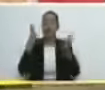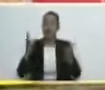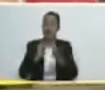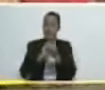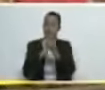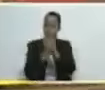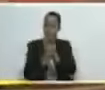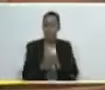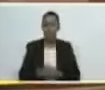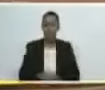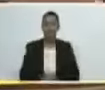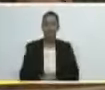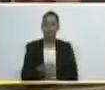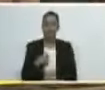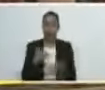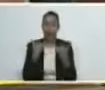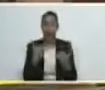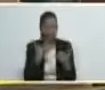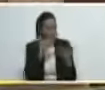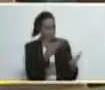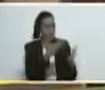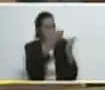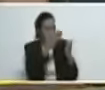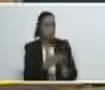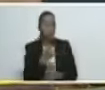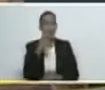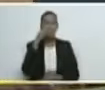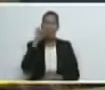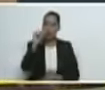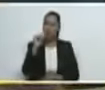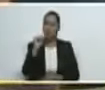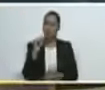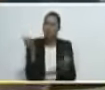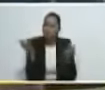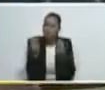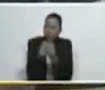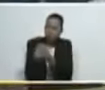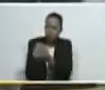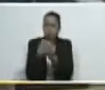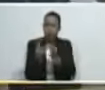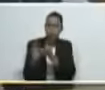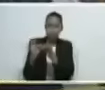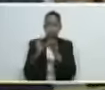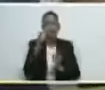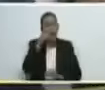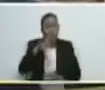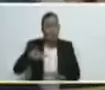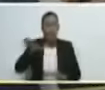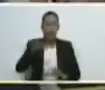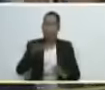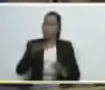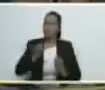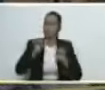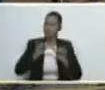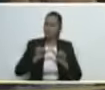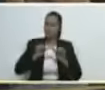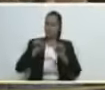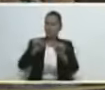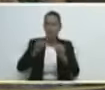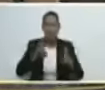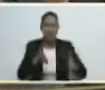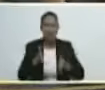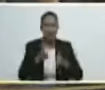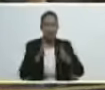transformaciones. Ahora te toca a ti, Nicolás, junto al pueblo, seguir el camino de la construcción de las